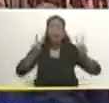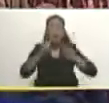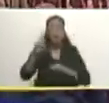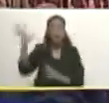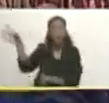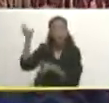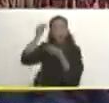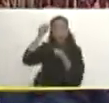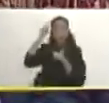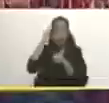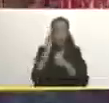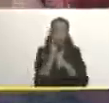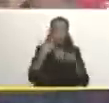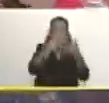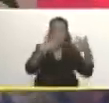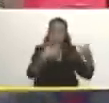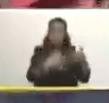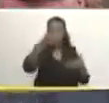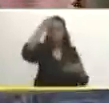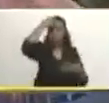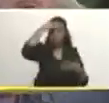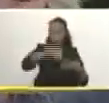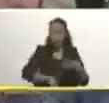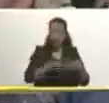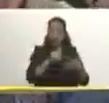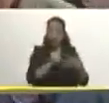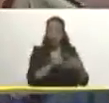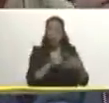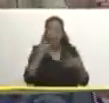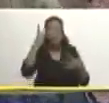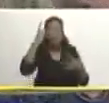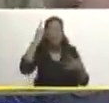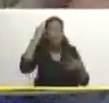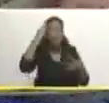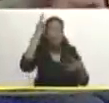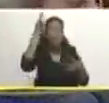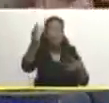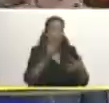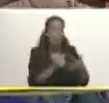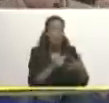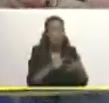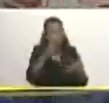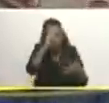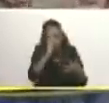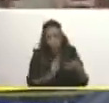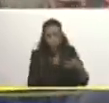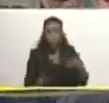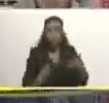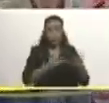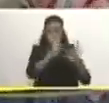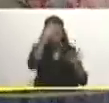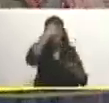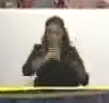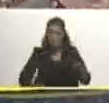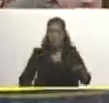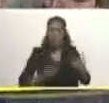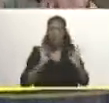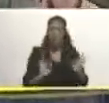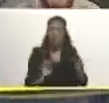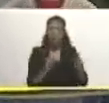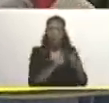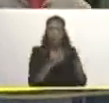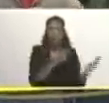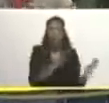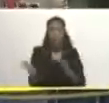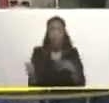Bolívar, en la cartilla del Guardia Nacional, bases filosóficas que incentivan el honor y la condición del servidor